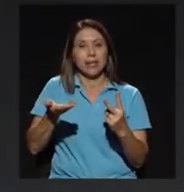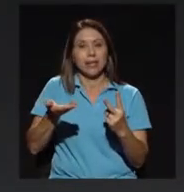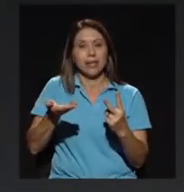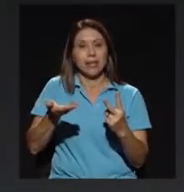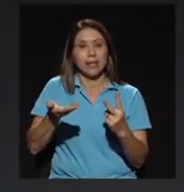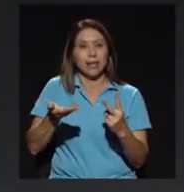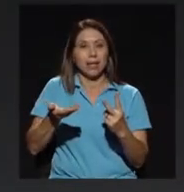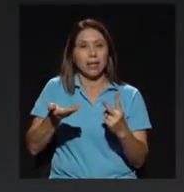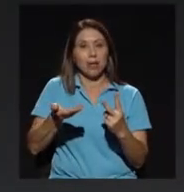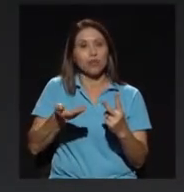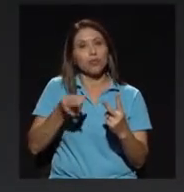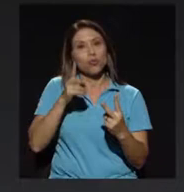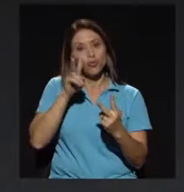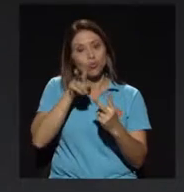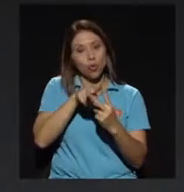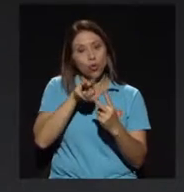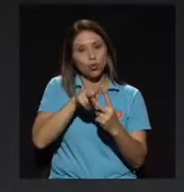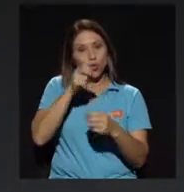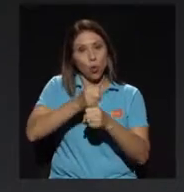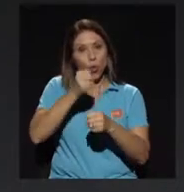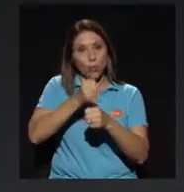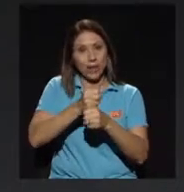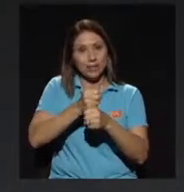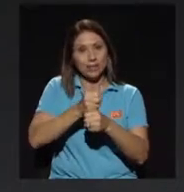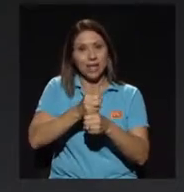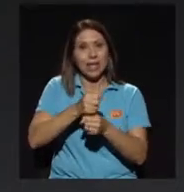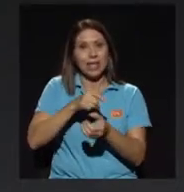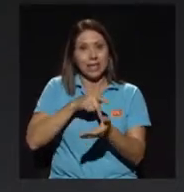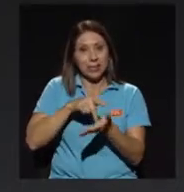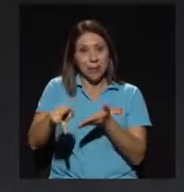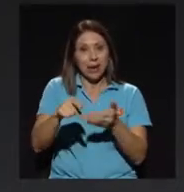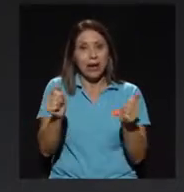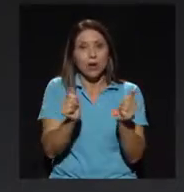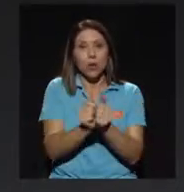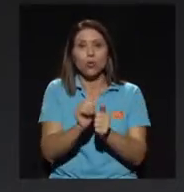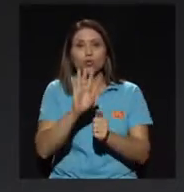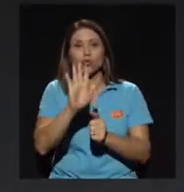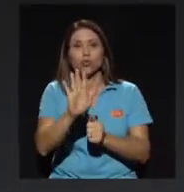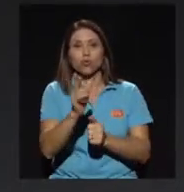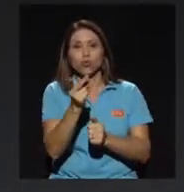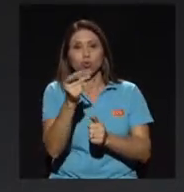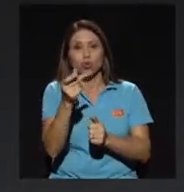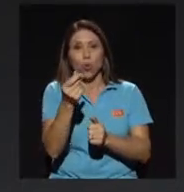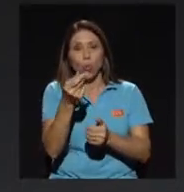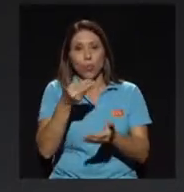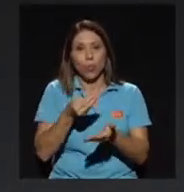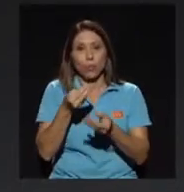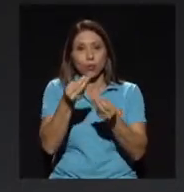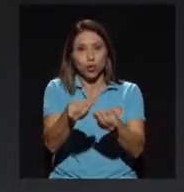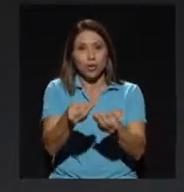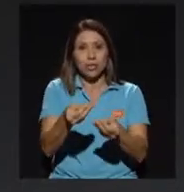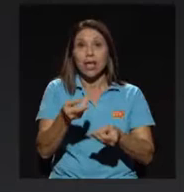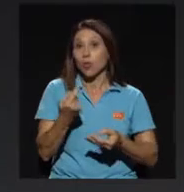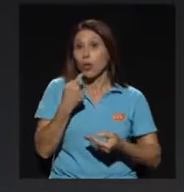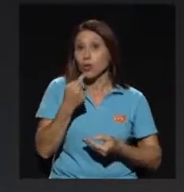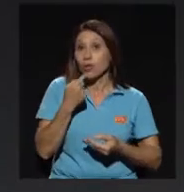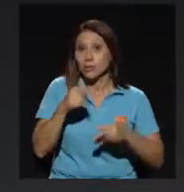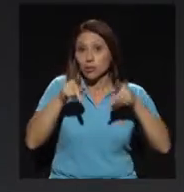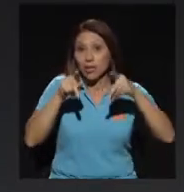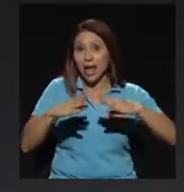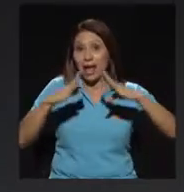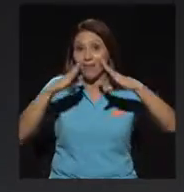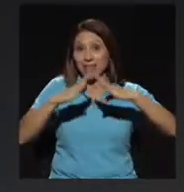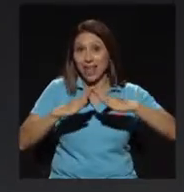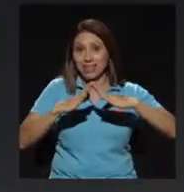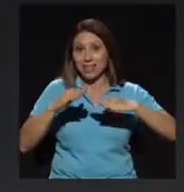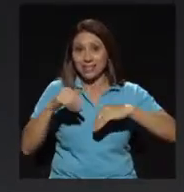o dos obras que se pagan con esas contribuciones de ustedes. Por cierto, cuando decimos los habitantes de este país, siéntanse, amigas y amigos, que les metieron la